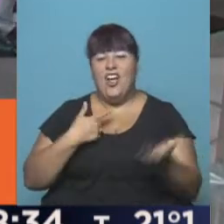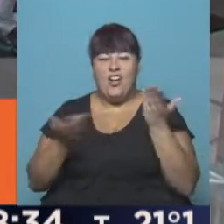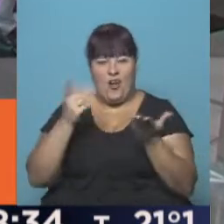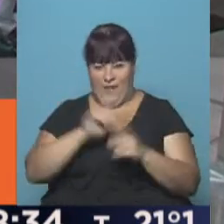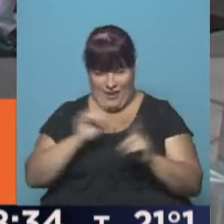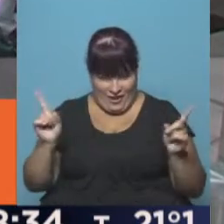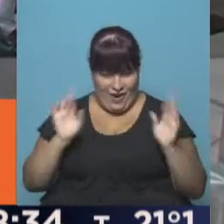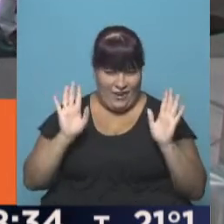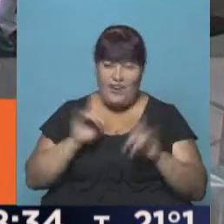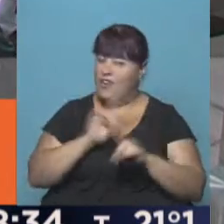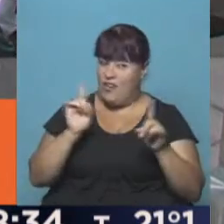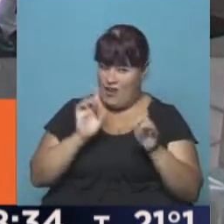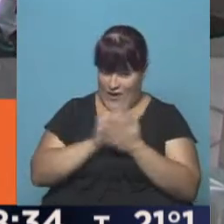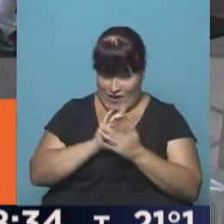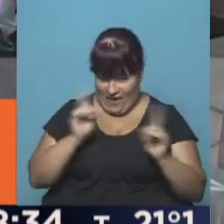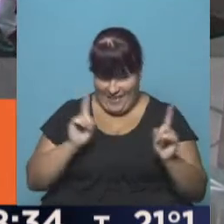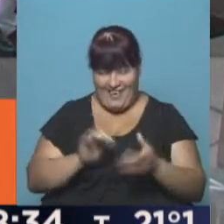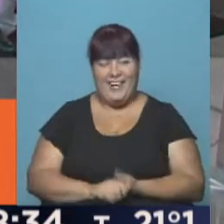pero esperemos